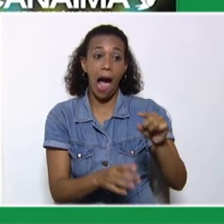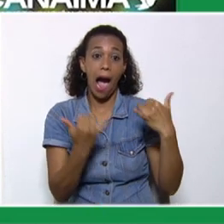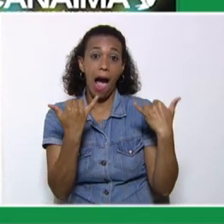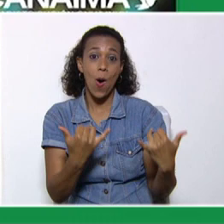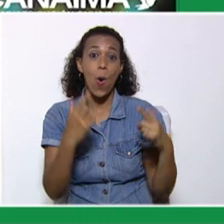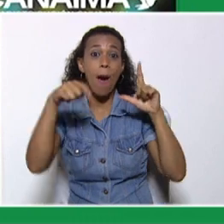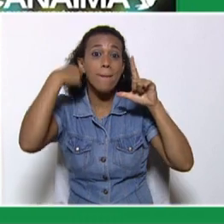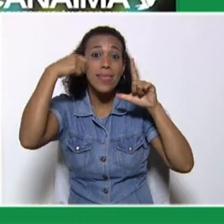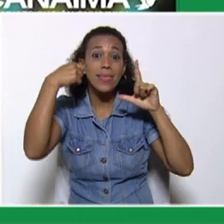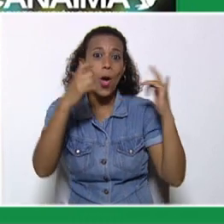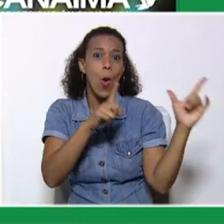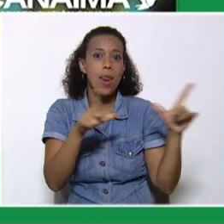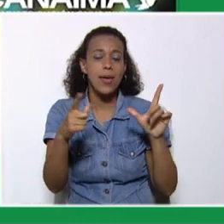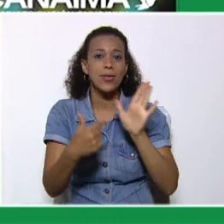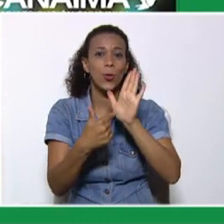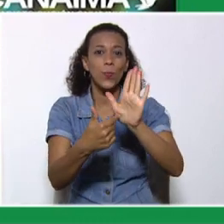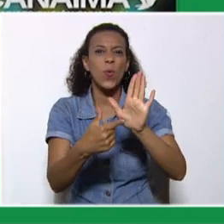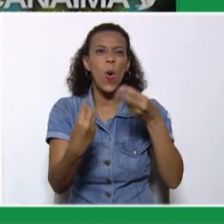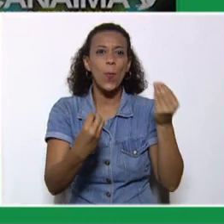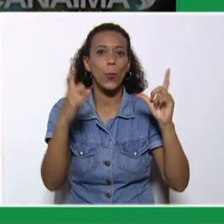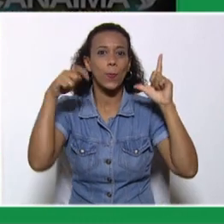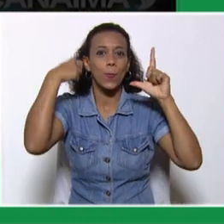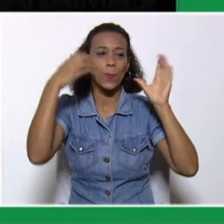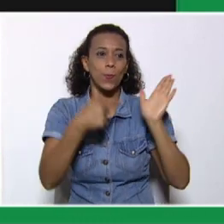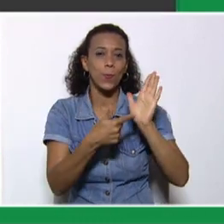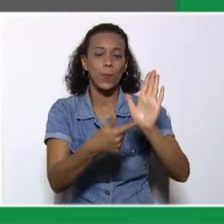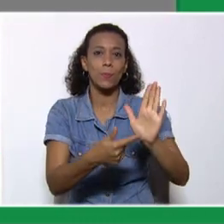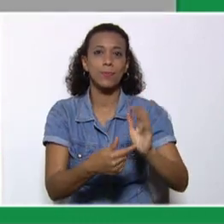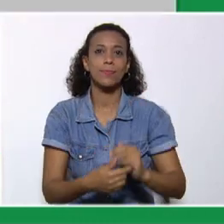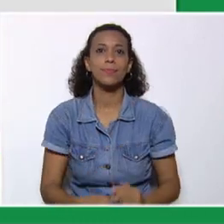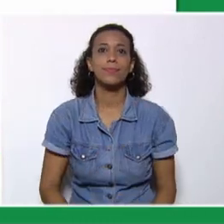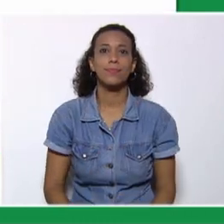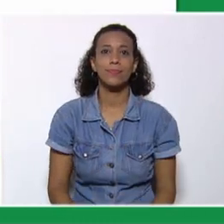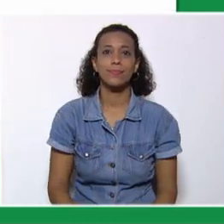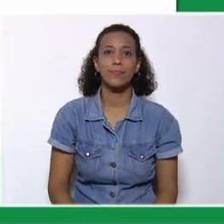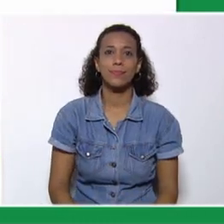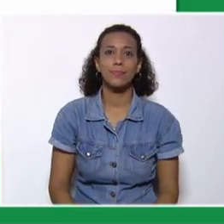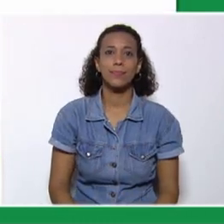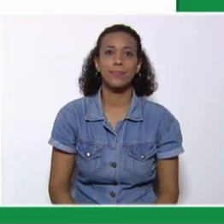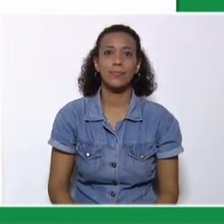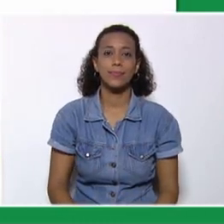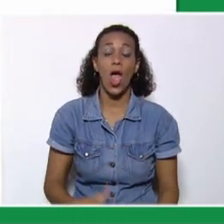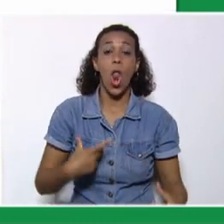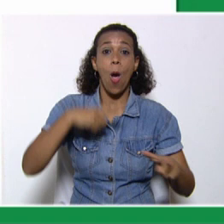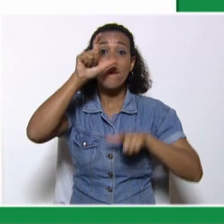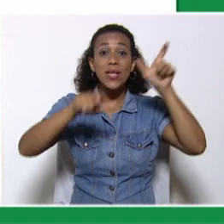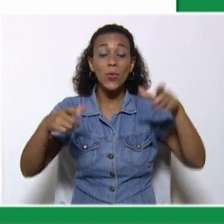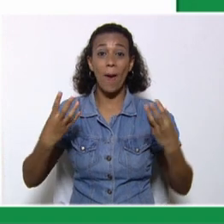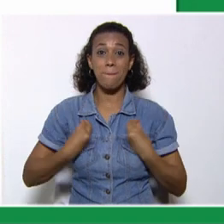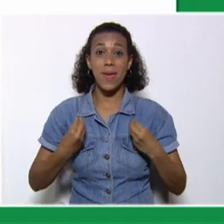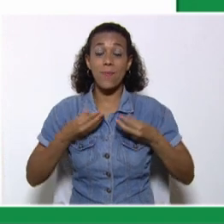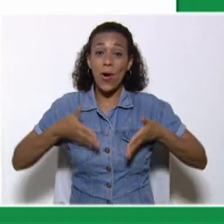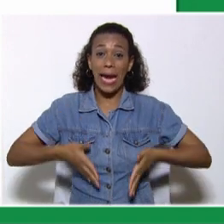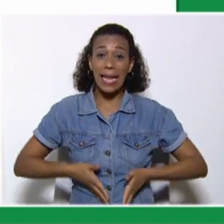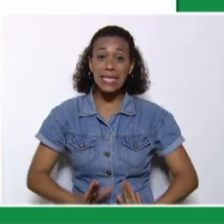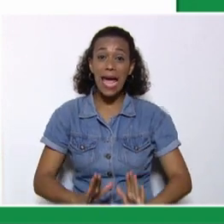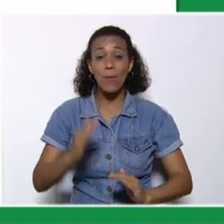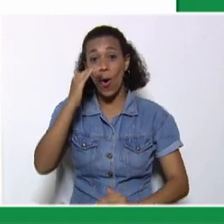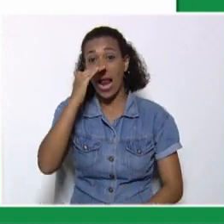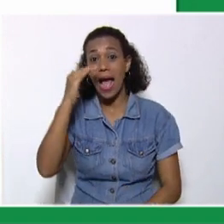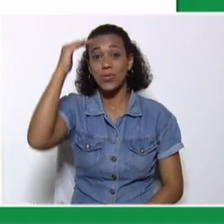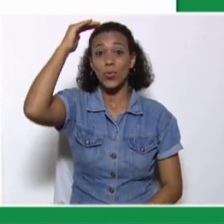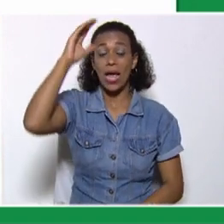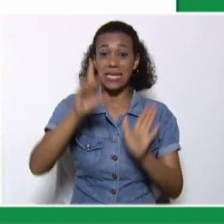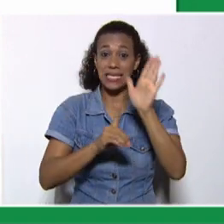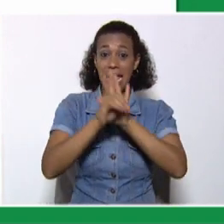Ahora veremos cómo quedó el video. Las personas somos seres vivos que nacemos,